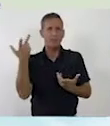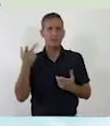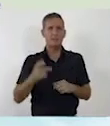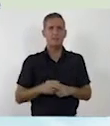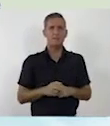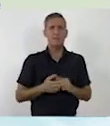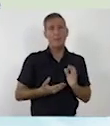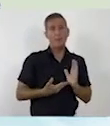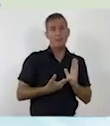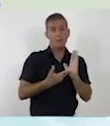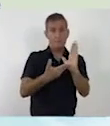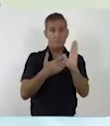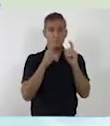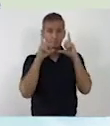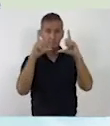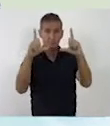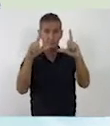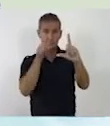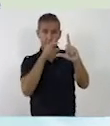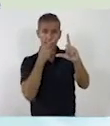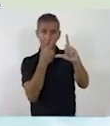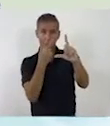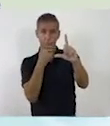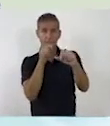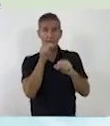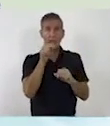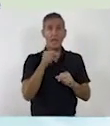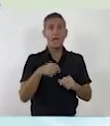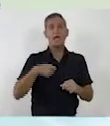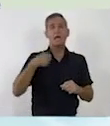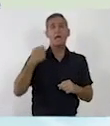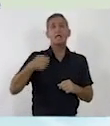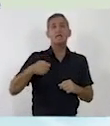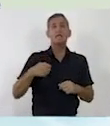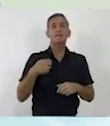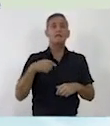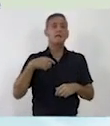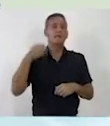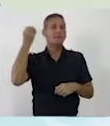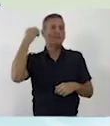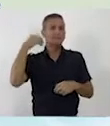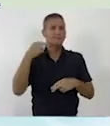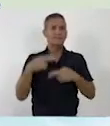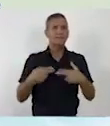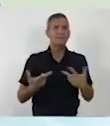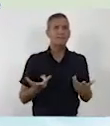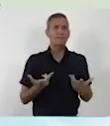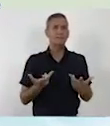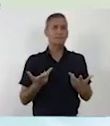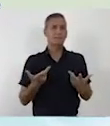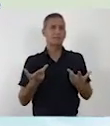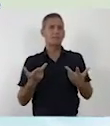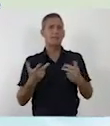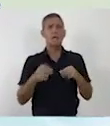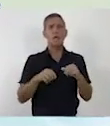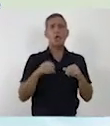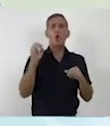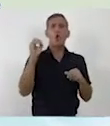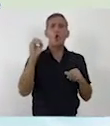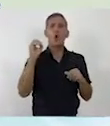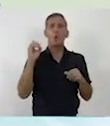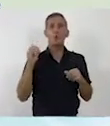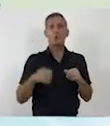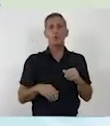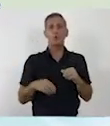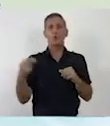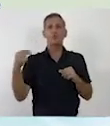Representar, helo ahí. Ahí tienen que saber representar homólogos, tienen que saber representar